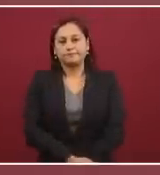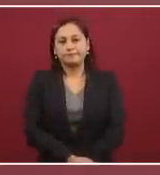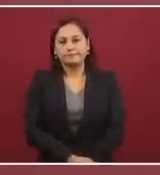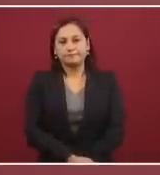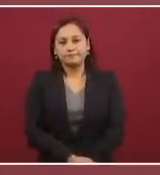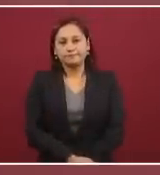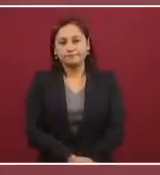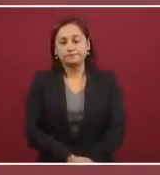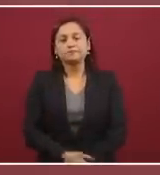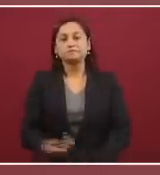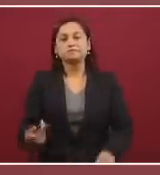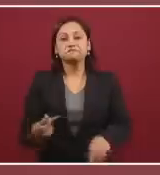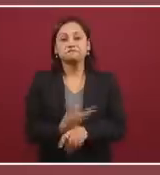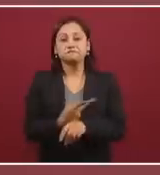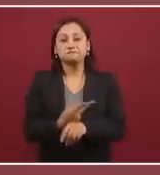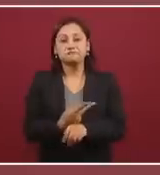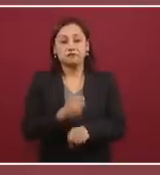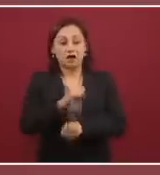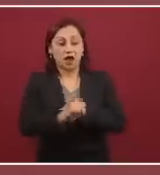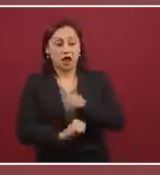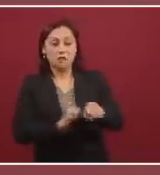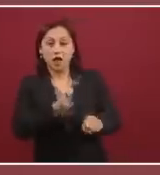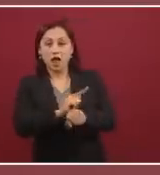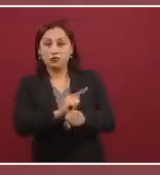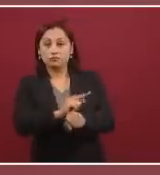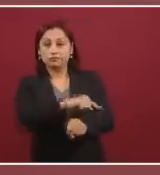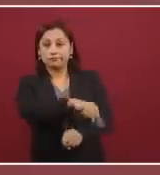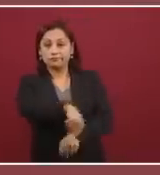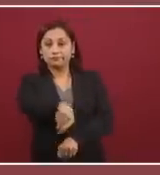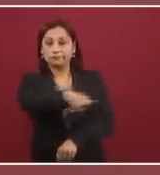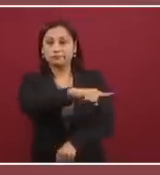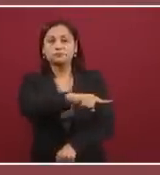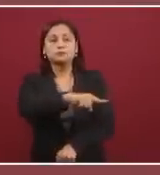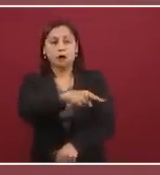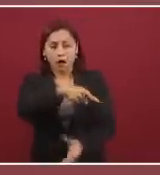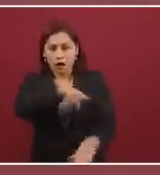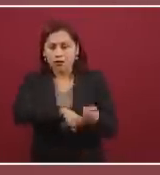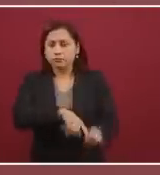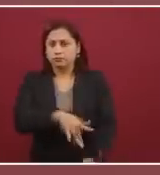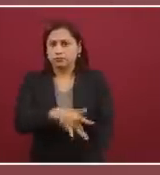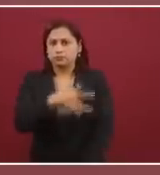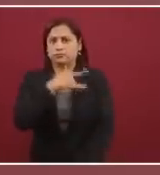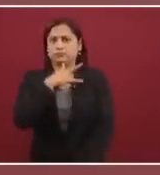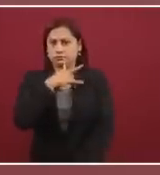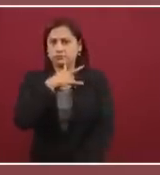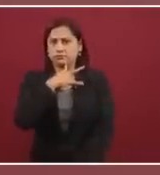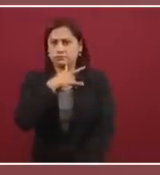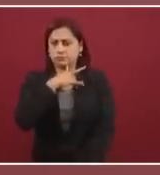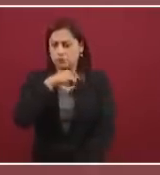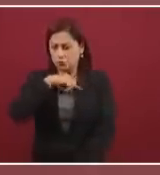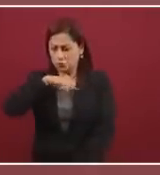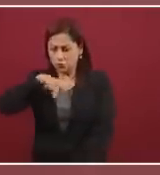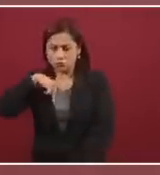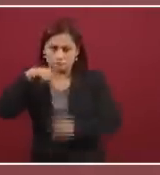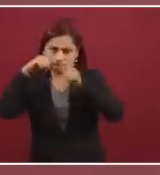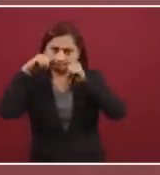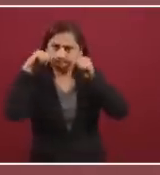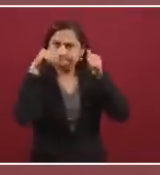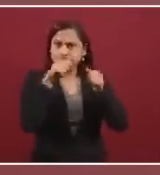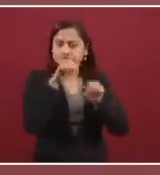los animales tienen sentimientos que hay que cuidarlos pero la frase